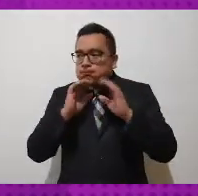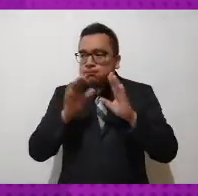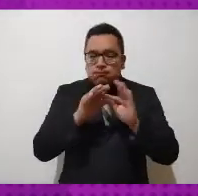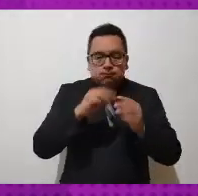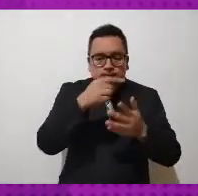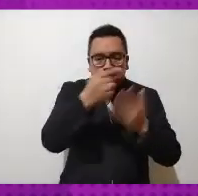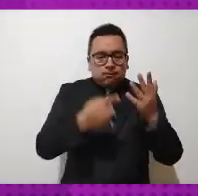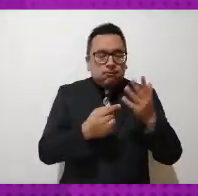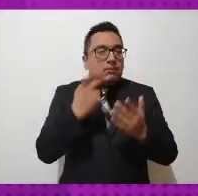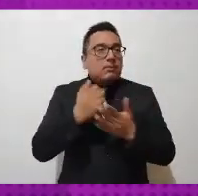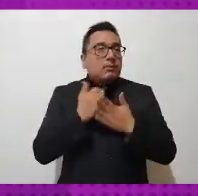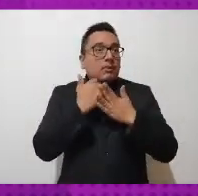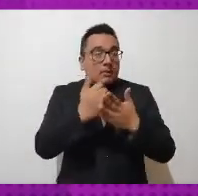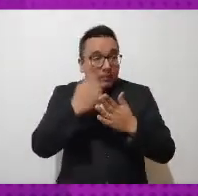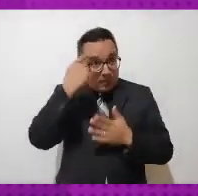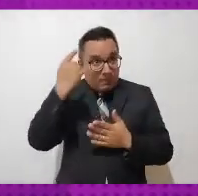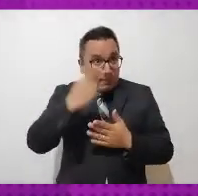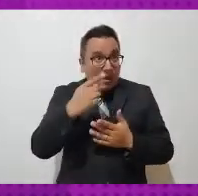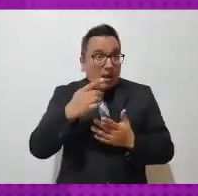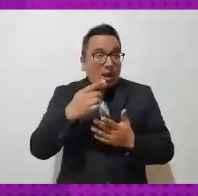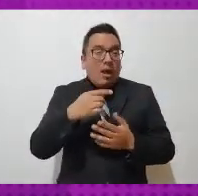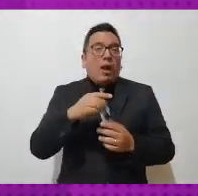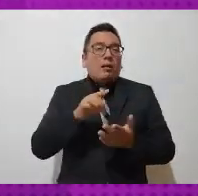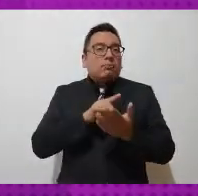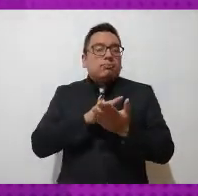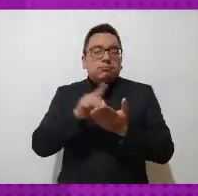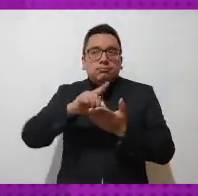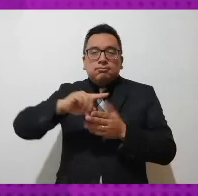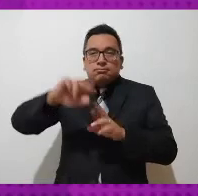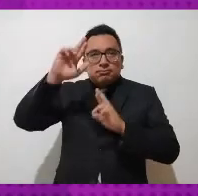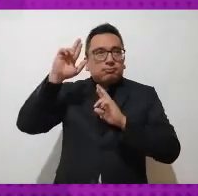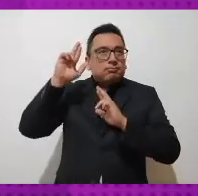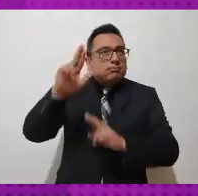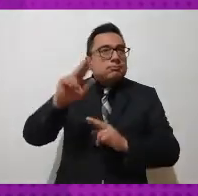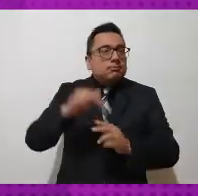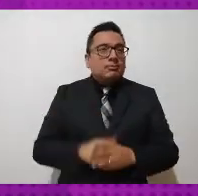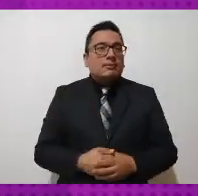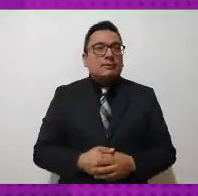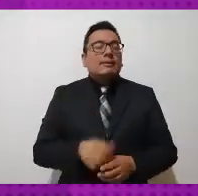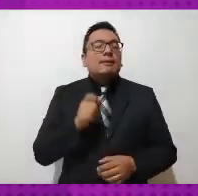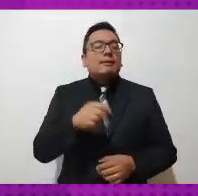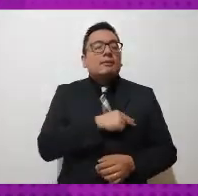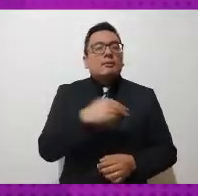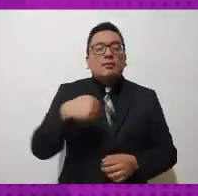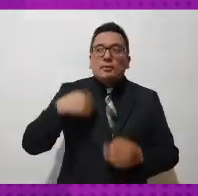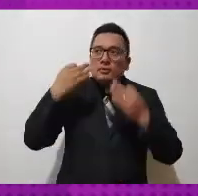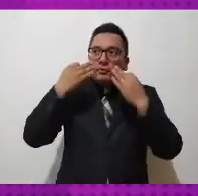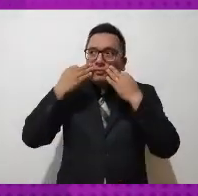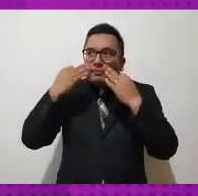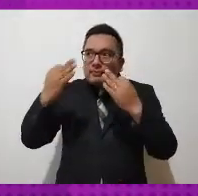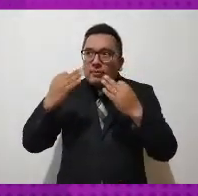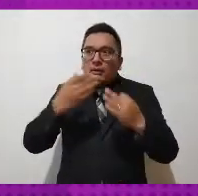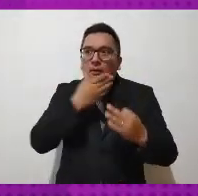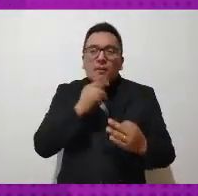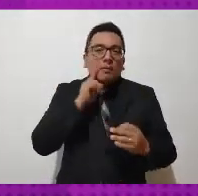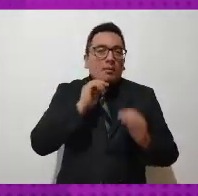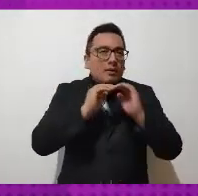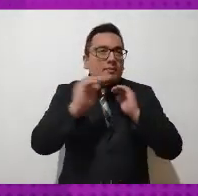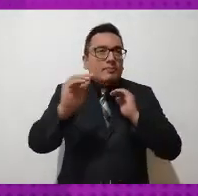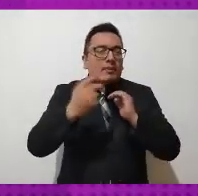estos logros, es decir, mientras más veamos la paridad, más se cumplirá en aspectos no